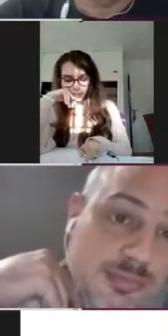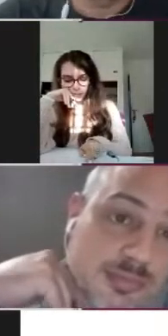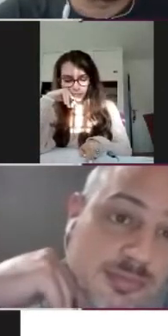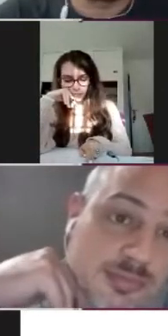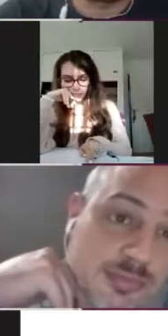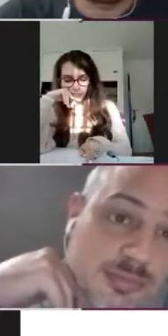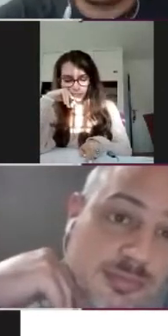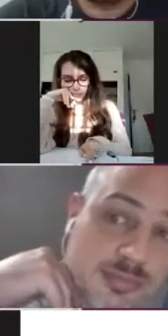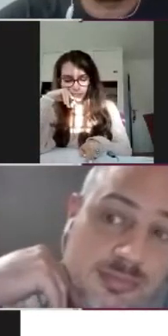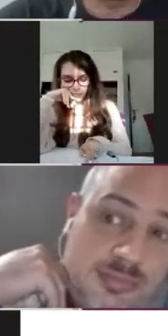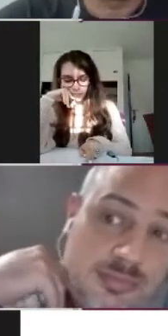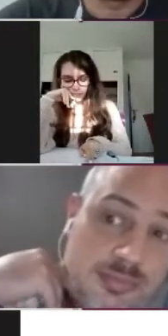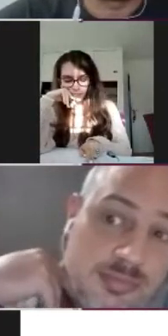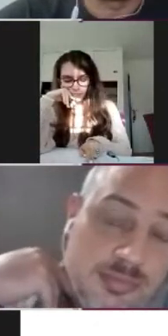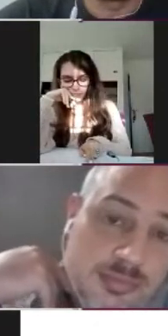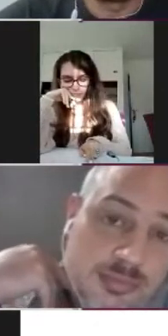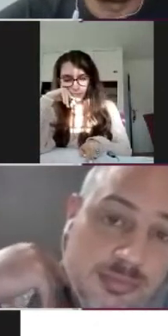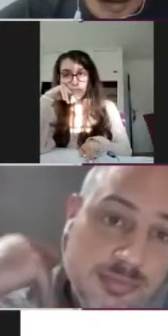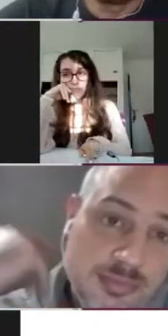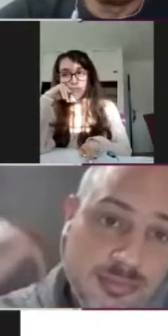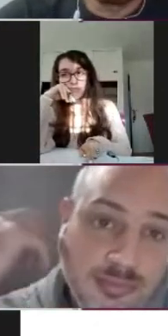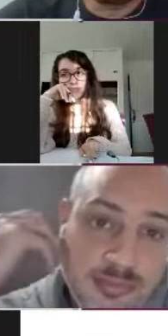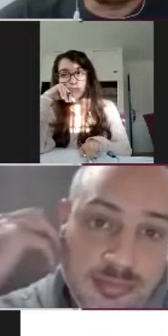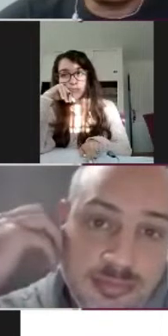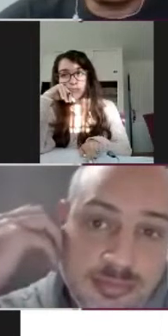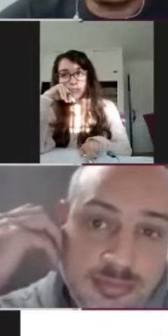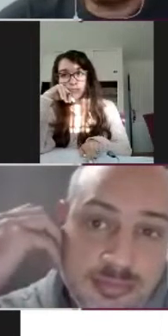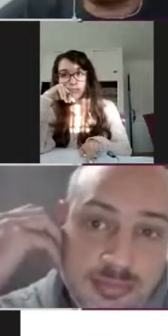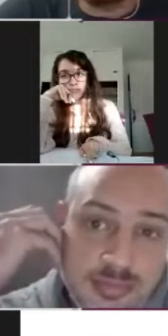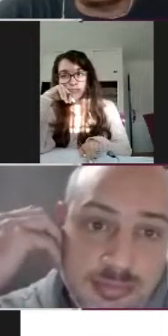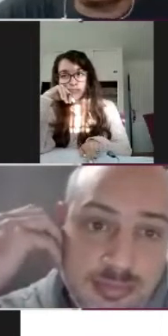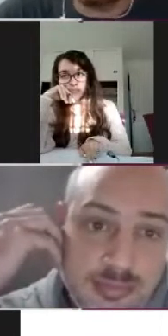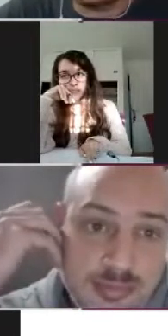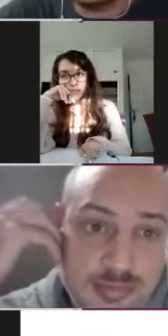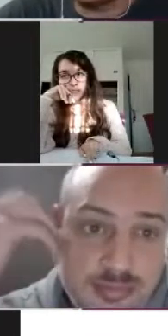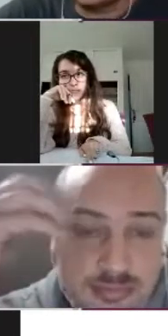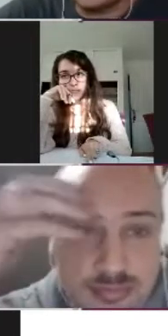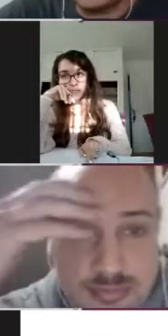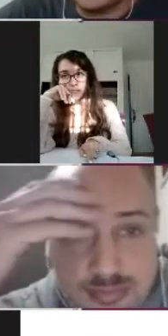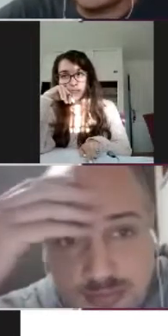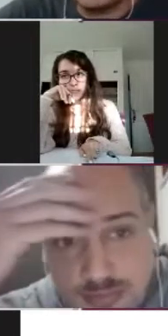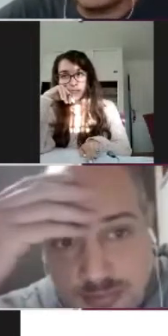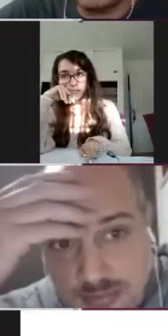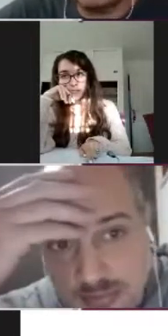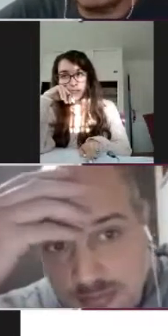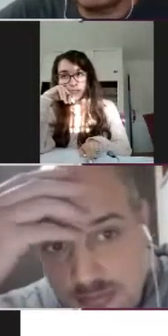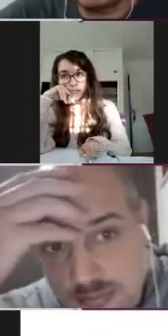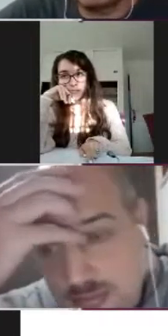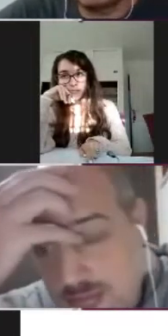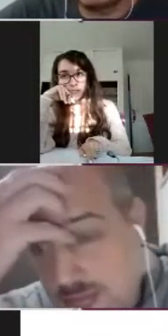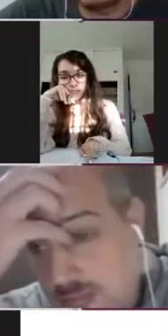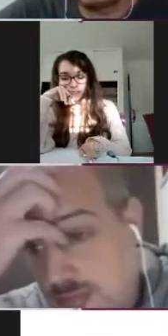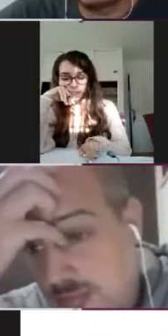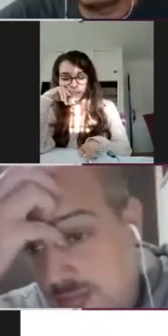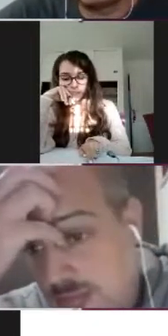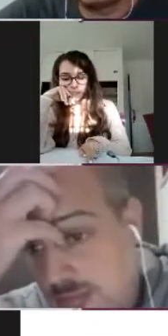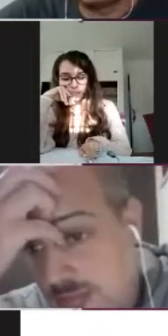183. A ver, espera. Pero acá dice 183. ¿Cuánto tenés en la resolución?